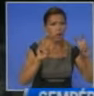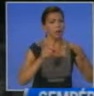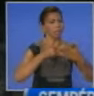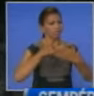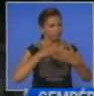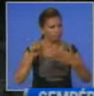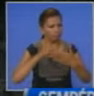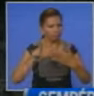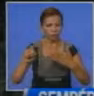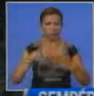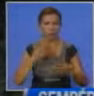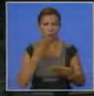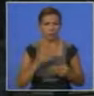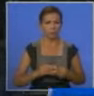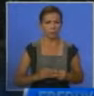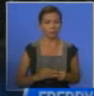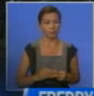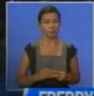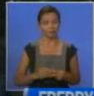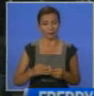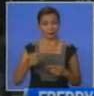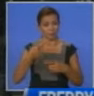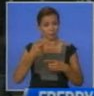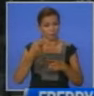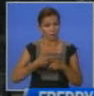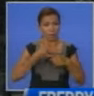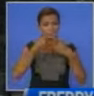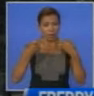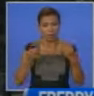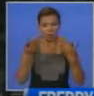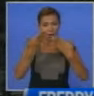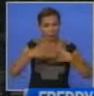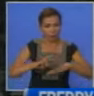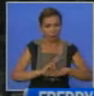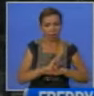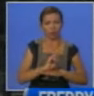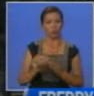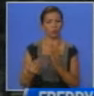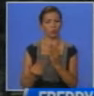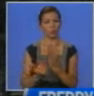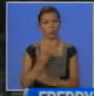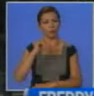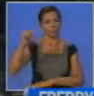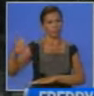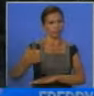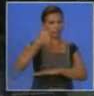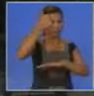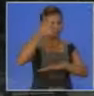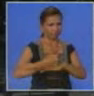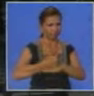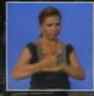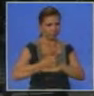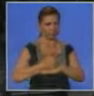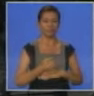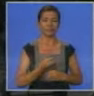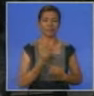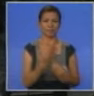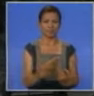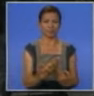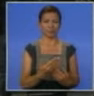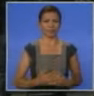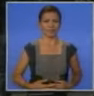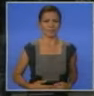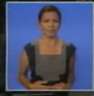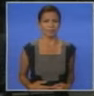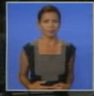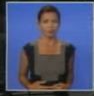y entregará la posta a Fernando Sempertegui. Desde marzo de este año empezará su administración. Es nuestro informe a esta hora. Sigan ustedes en